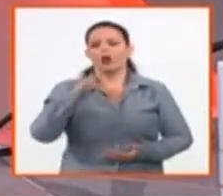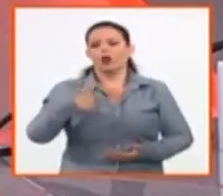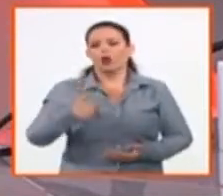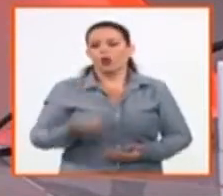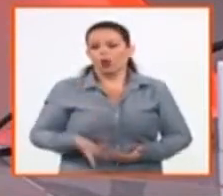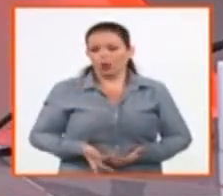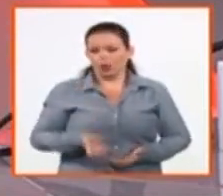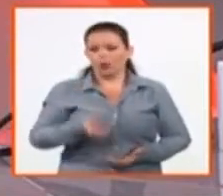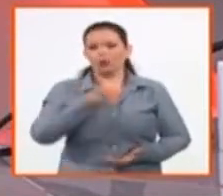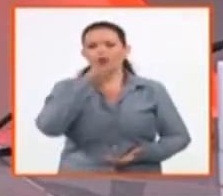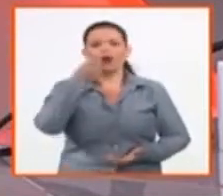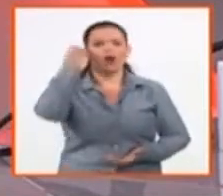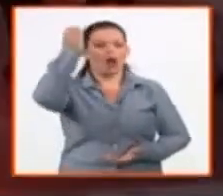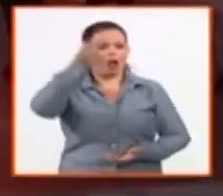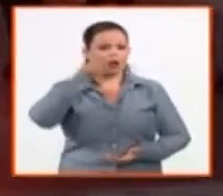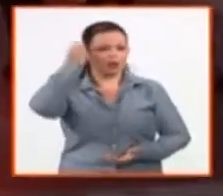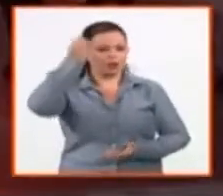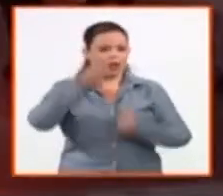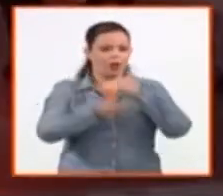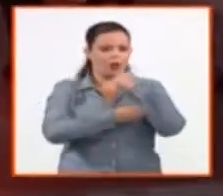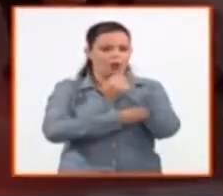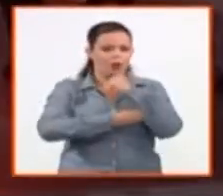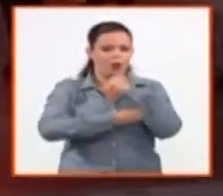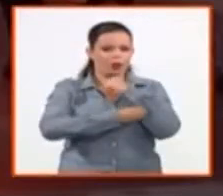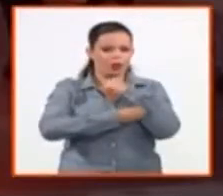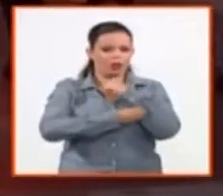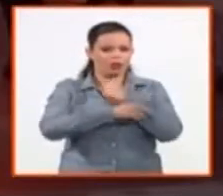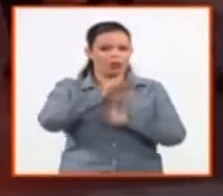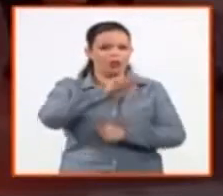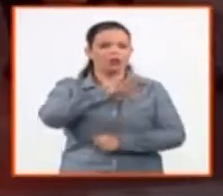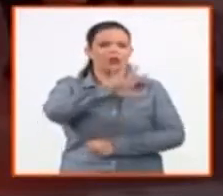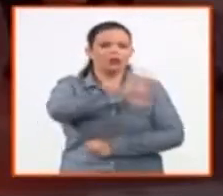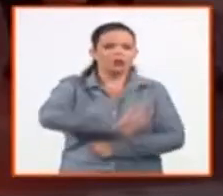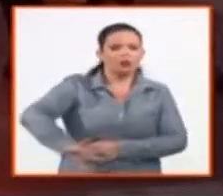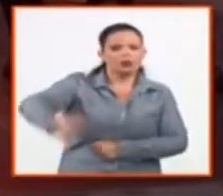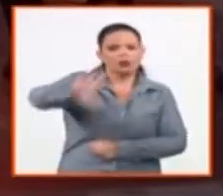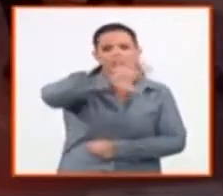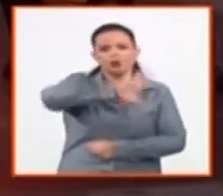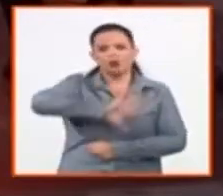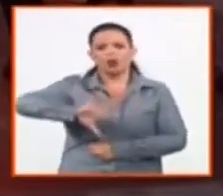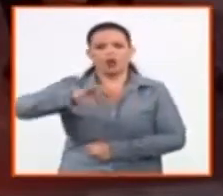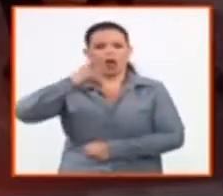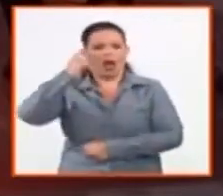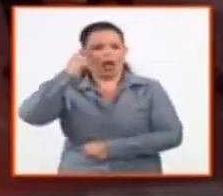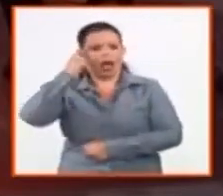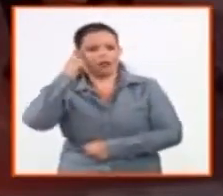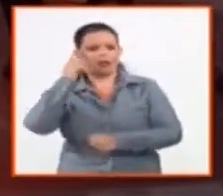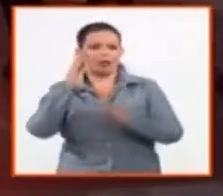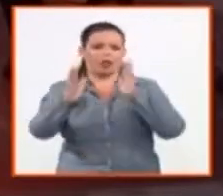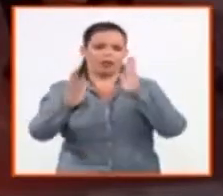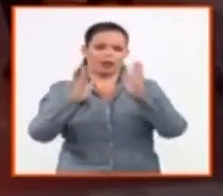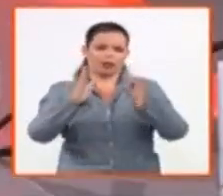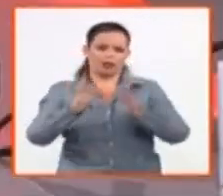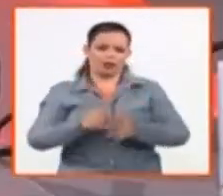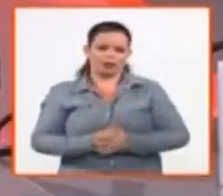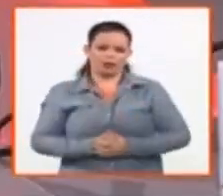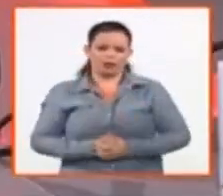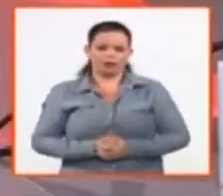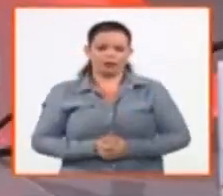potencias regionales en el entorno de Asia Central, que bueno, también es un elemento que hay que analizar.